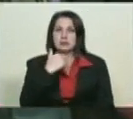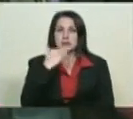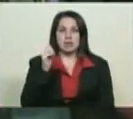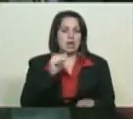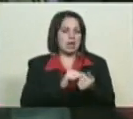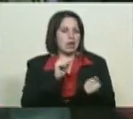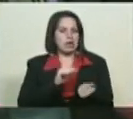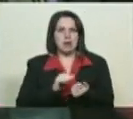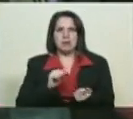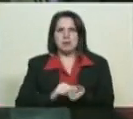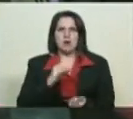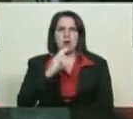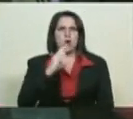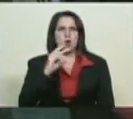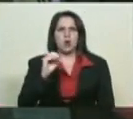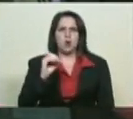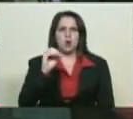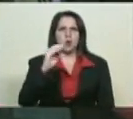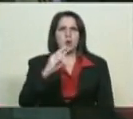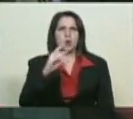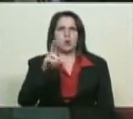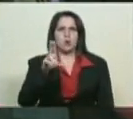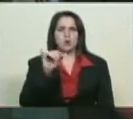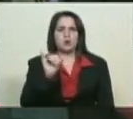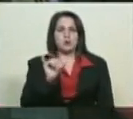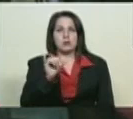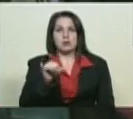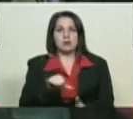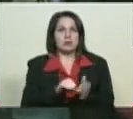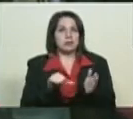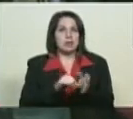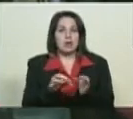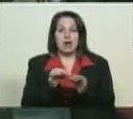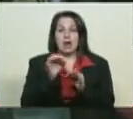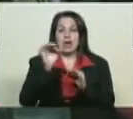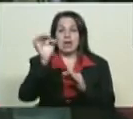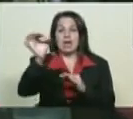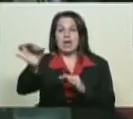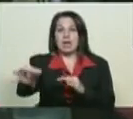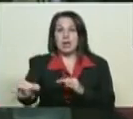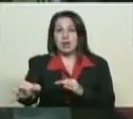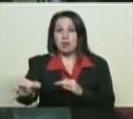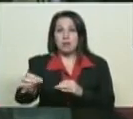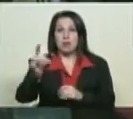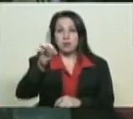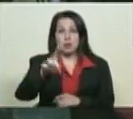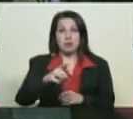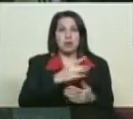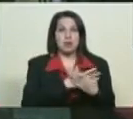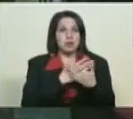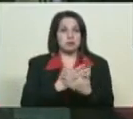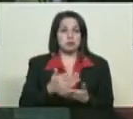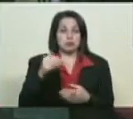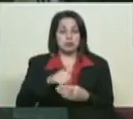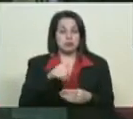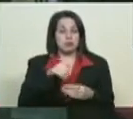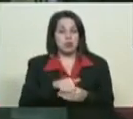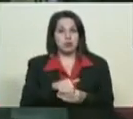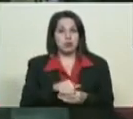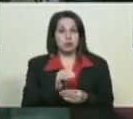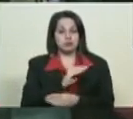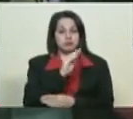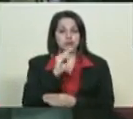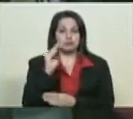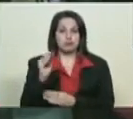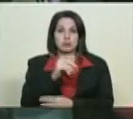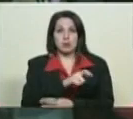Cocuy, allá en los sitios más remotos de la patria, que también garantizaron el derecho al voto de todos